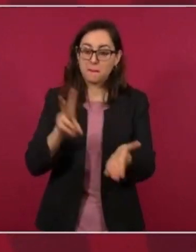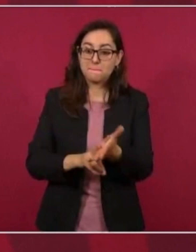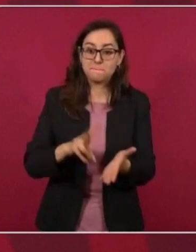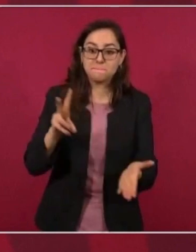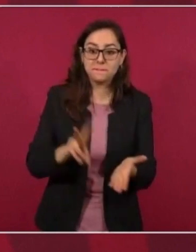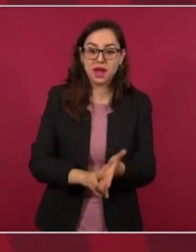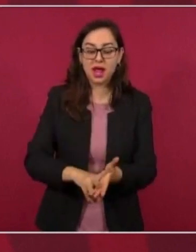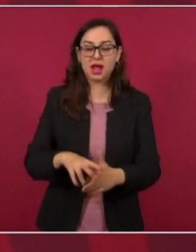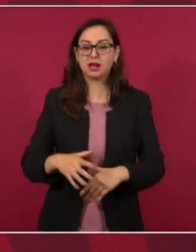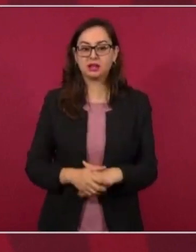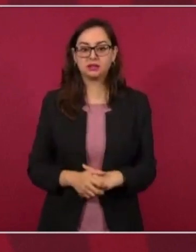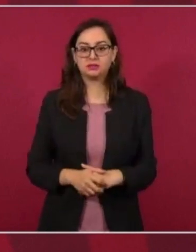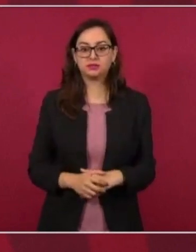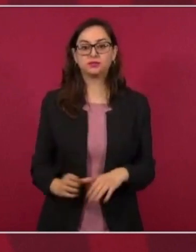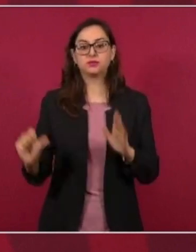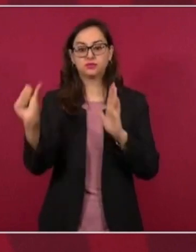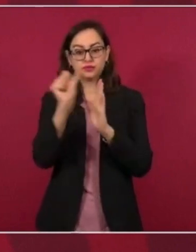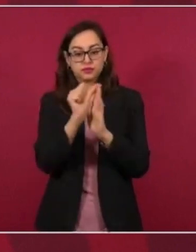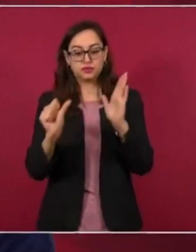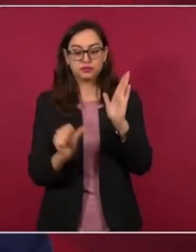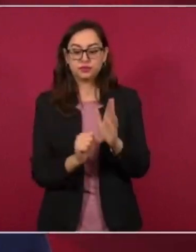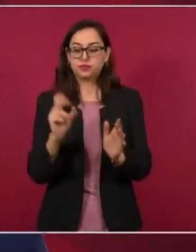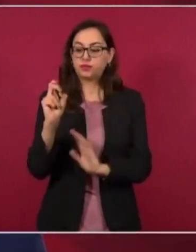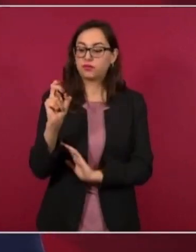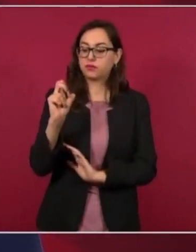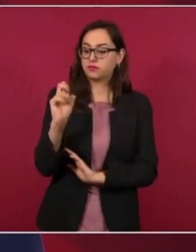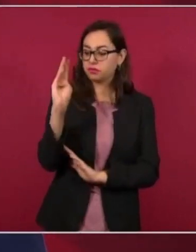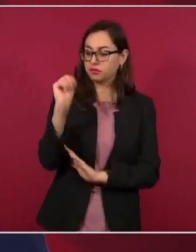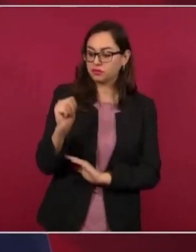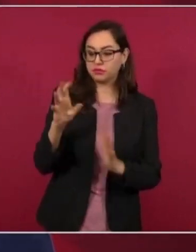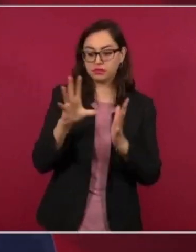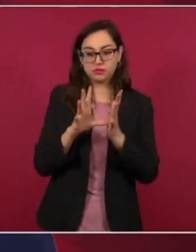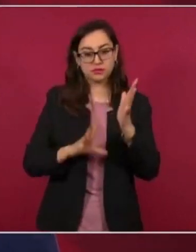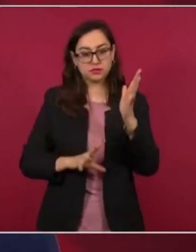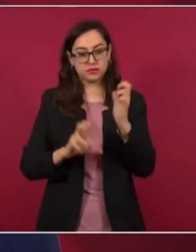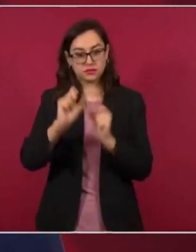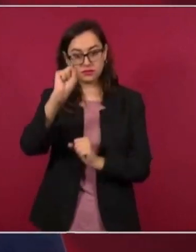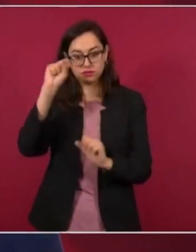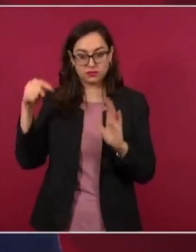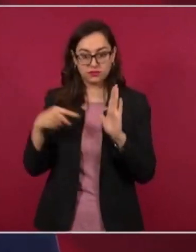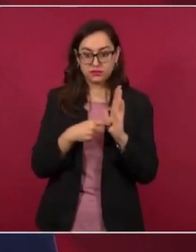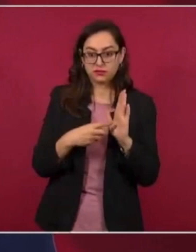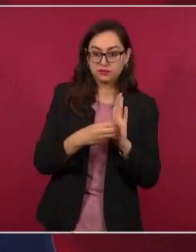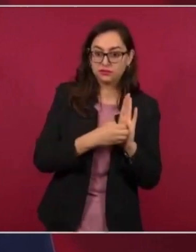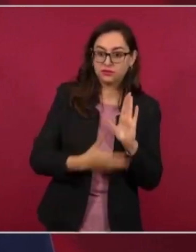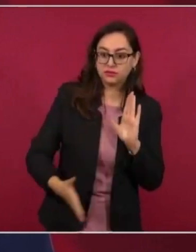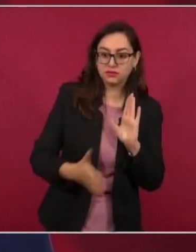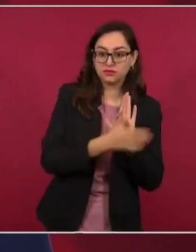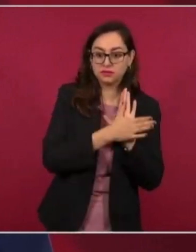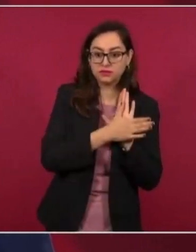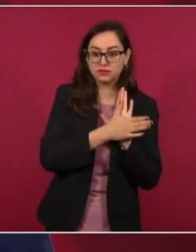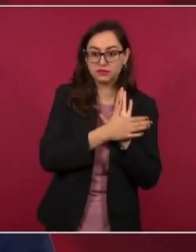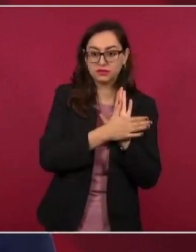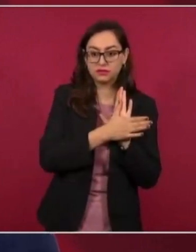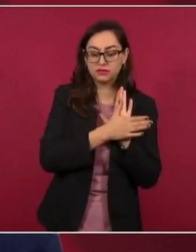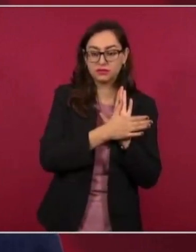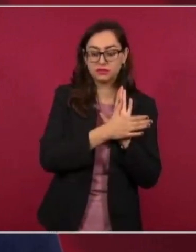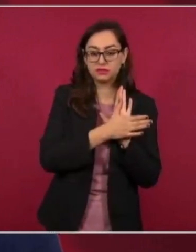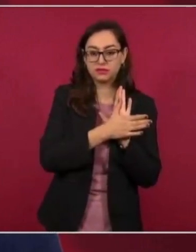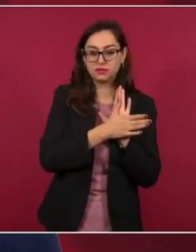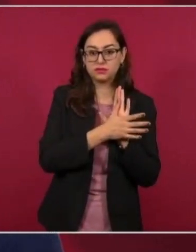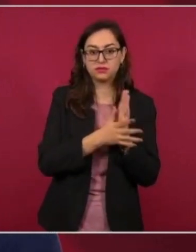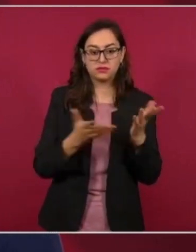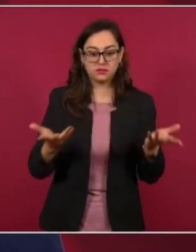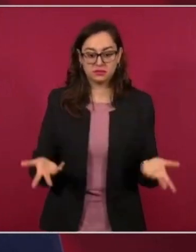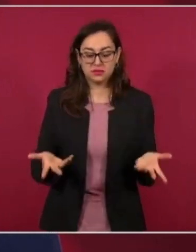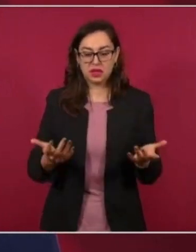el artículo 39 de la Constitución, que establece que el poder